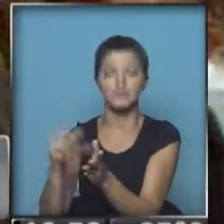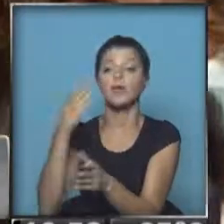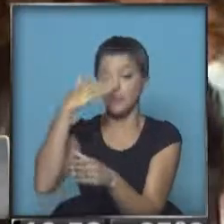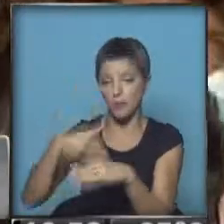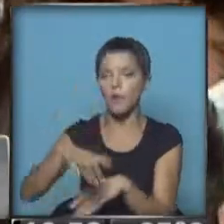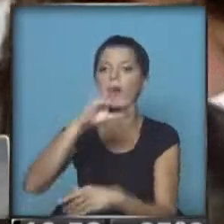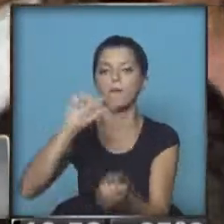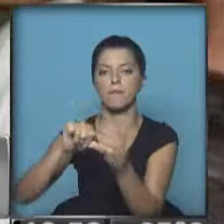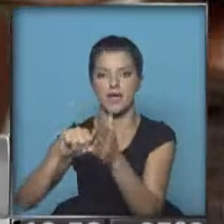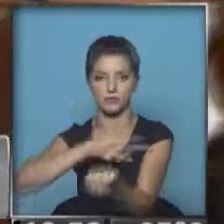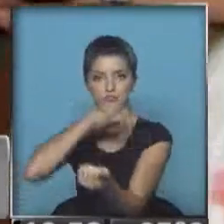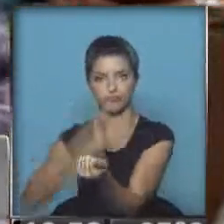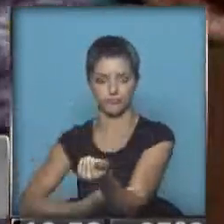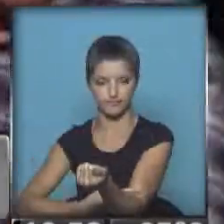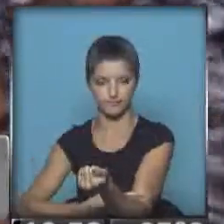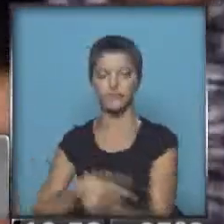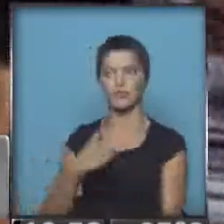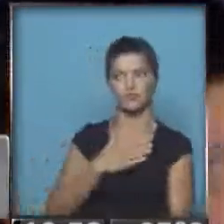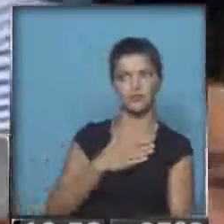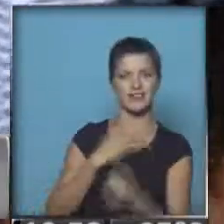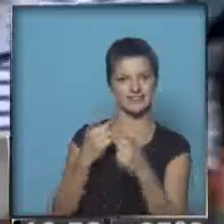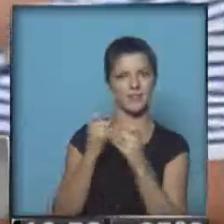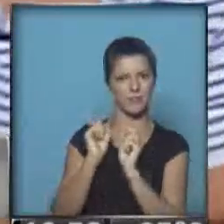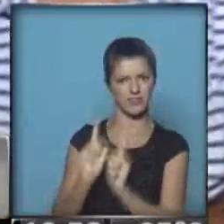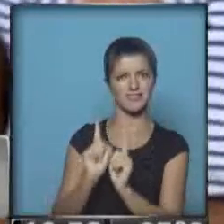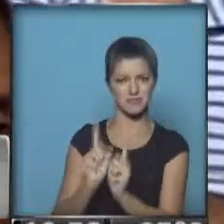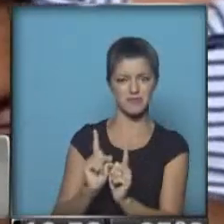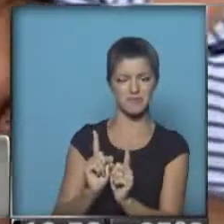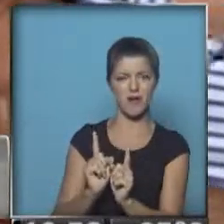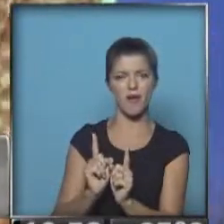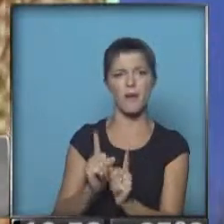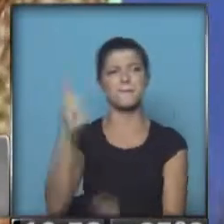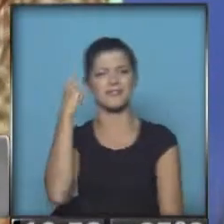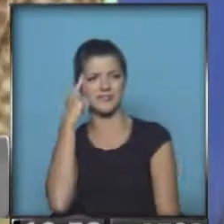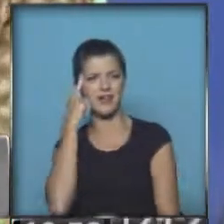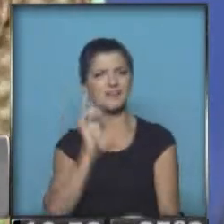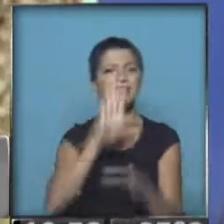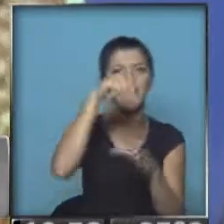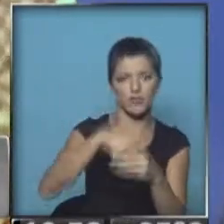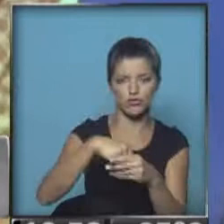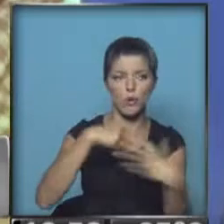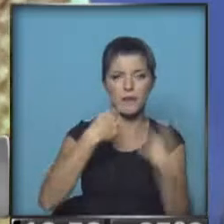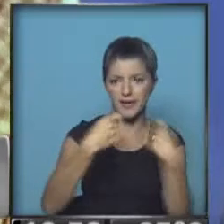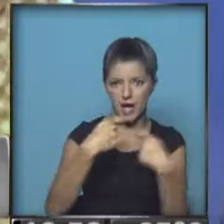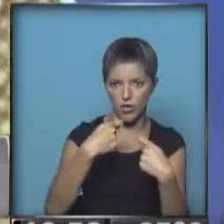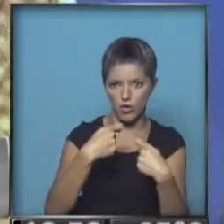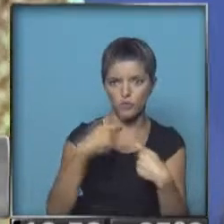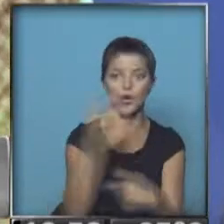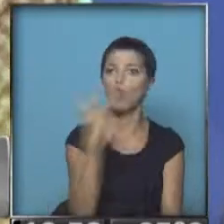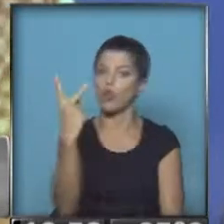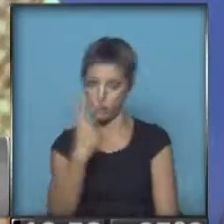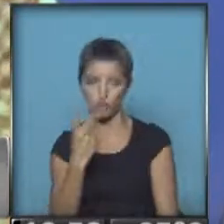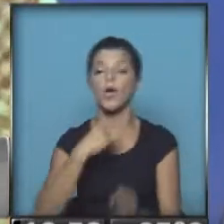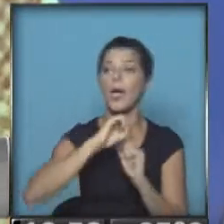potencias. Y entonces necesitábamos terminar con ese falso dilema de mercado interno, los dos, exportaciones y